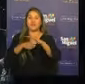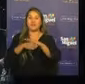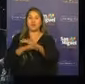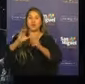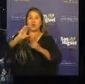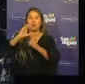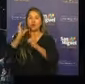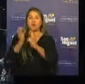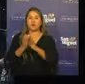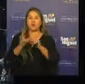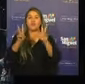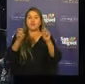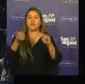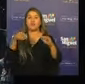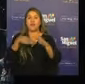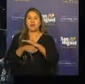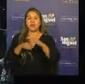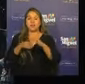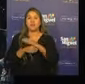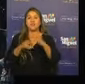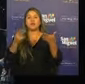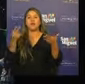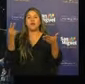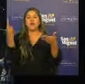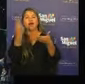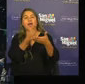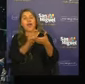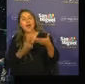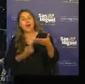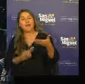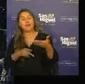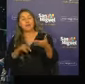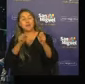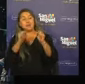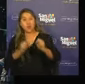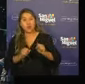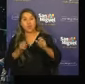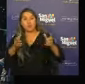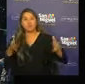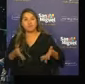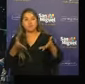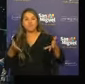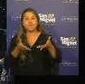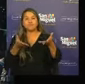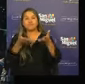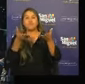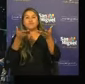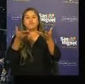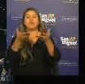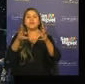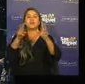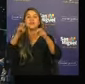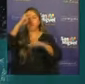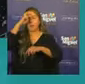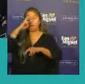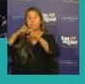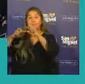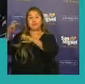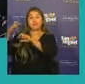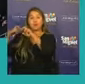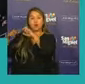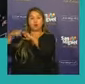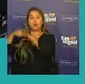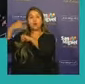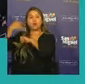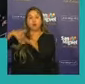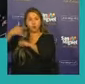ocio, el acceso a las artes, el poder potenciar, conocernos, potenciar nuestro patrimonio, es